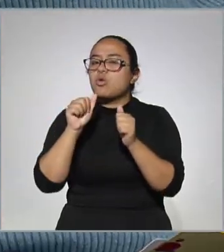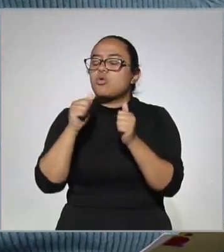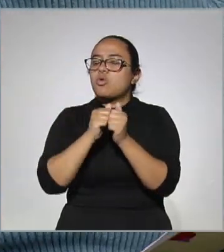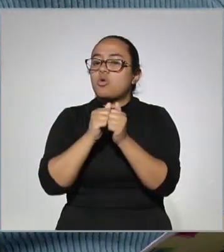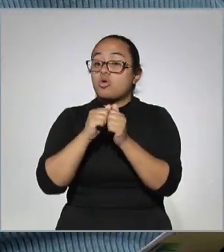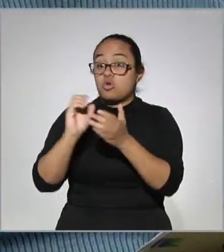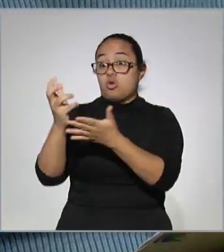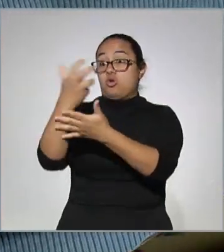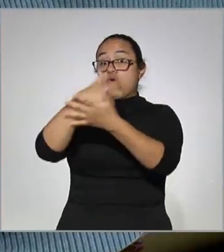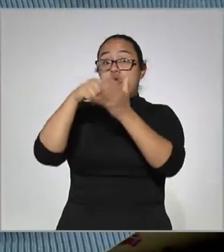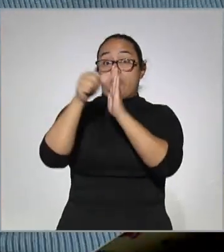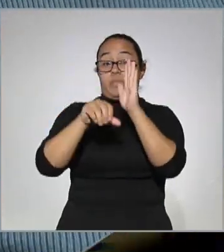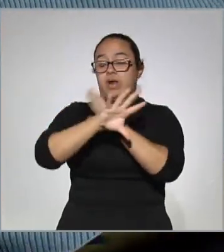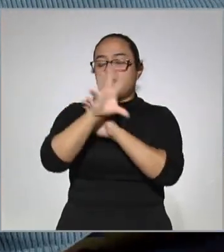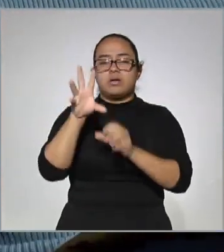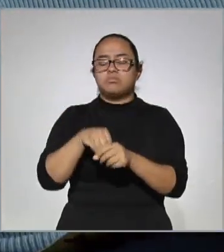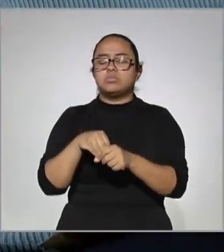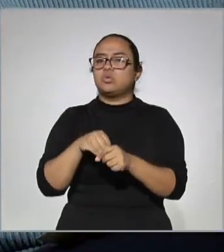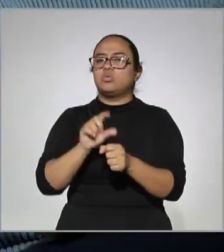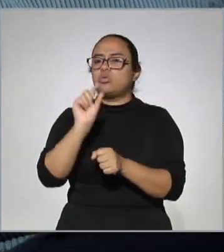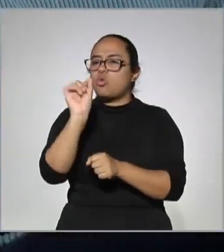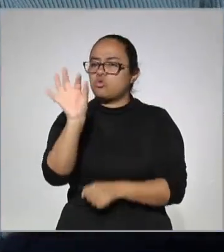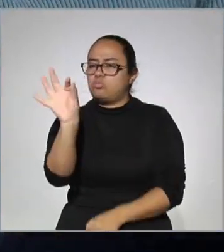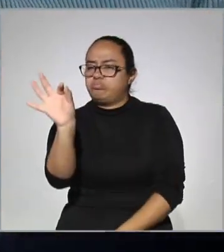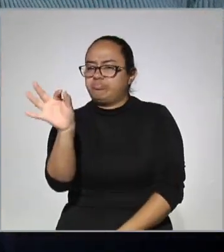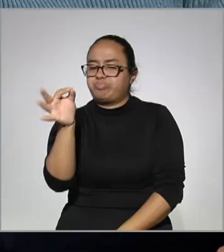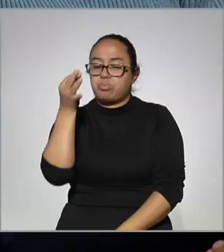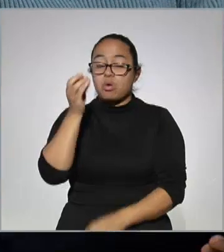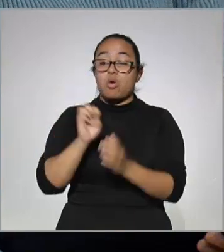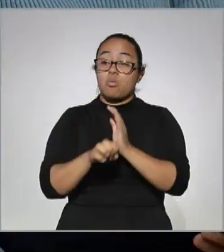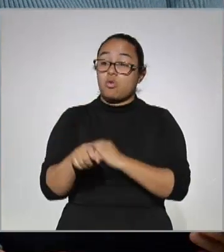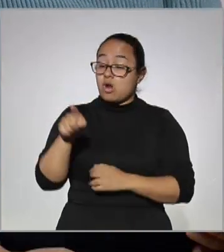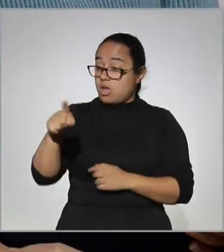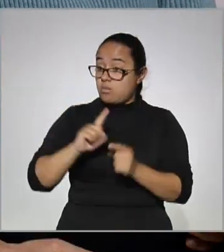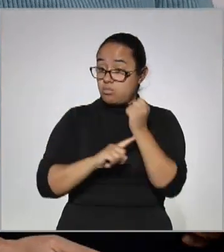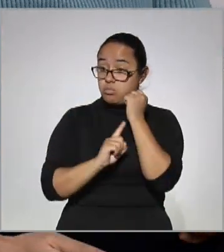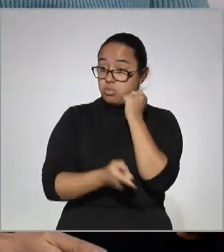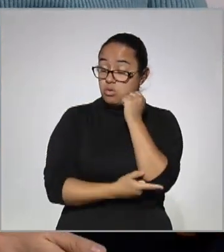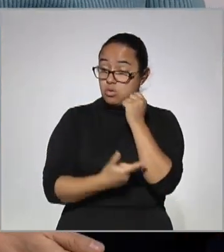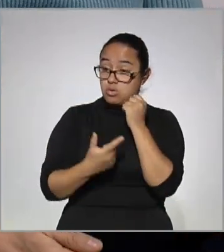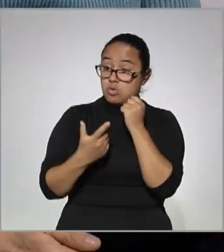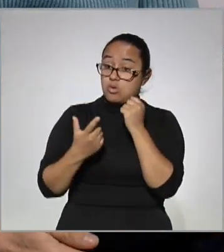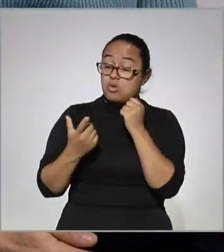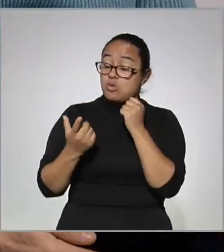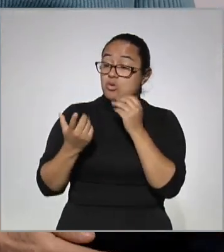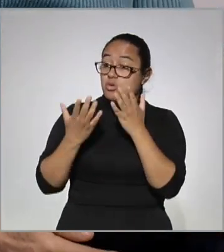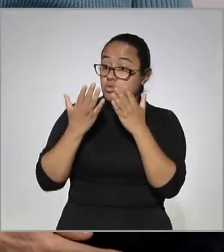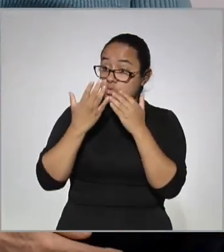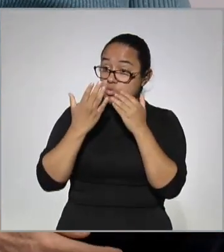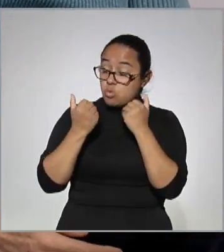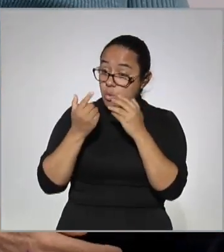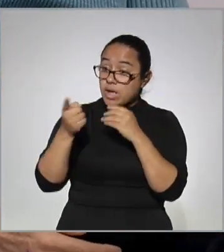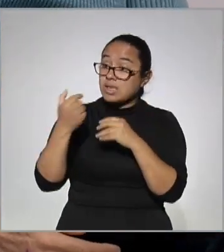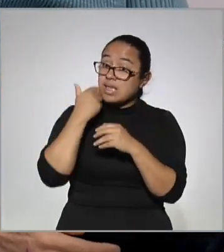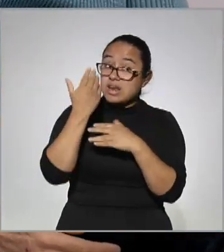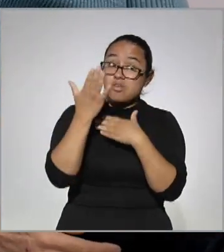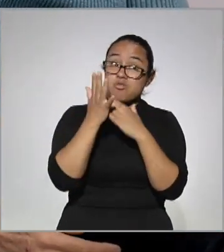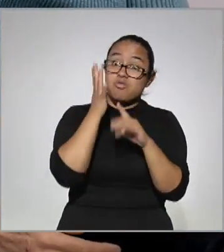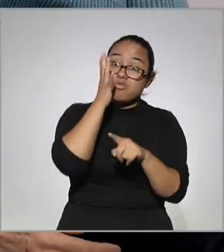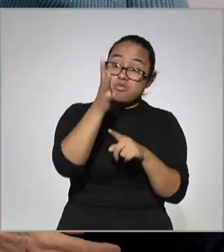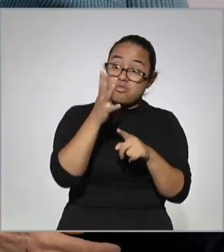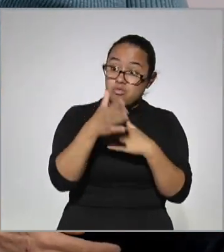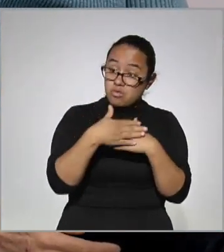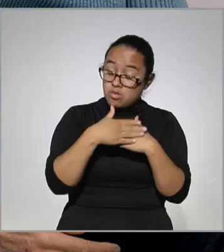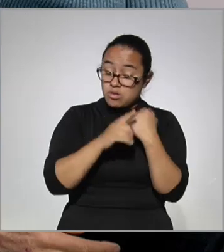o en aquella que no ha tenido embarazos y quiere o tiene el deseo de un embarazo en futuro, se